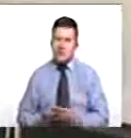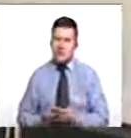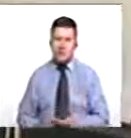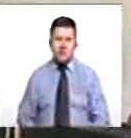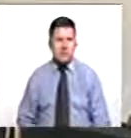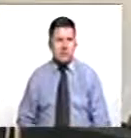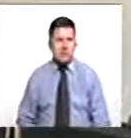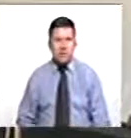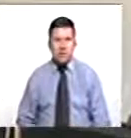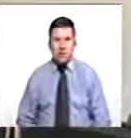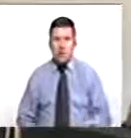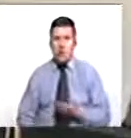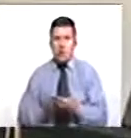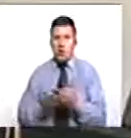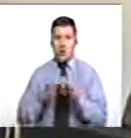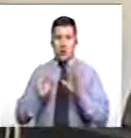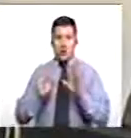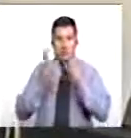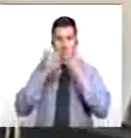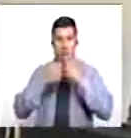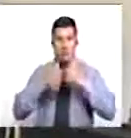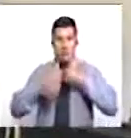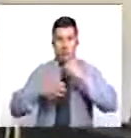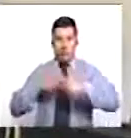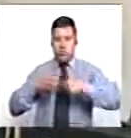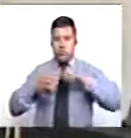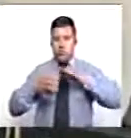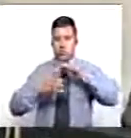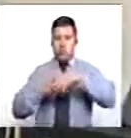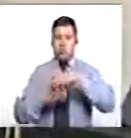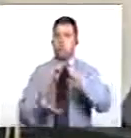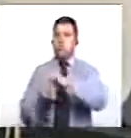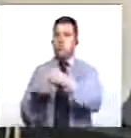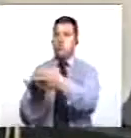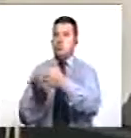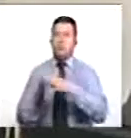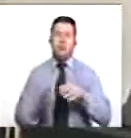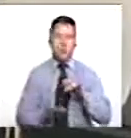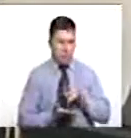desde que se compraron las 8 electrificadores, ya ese pasivo laboral